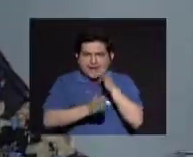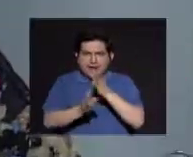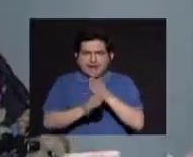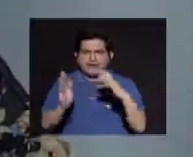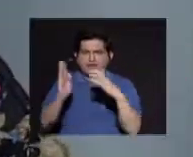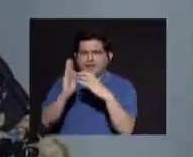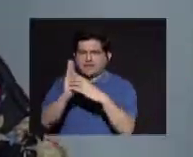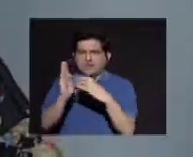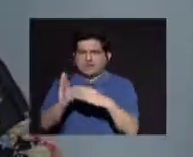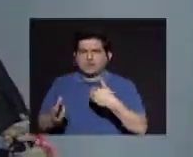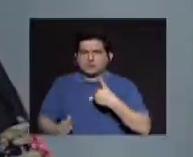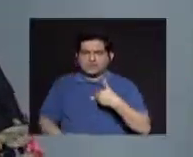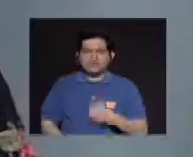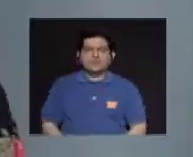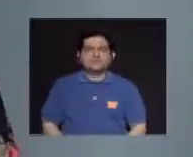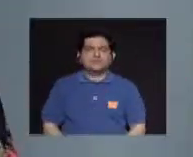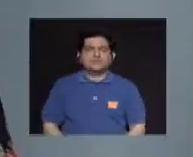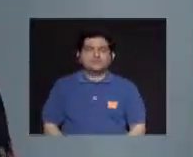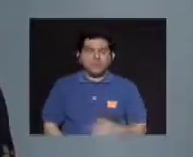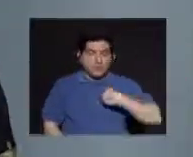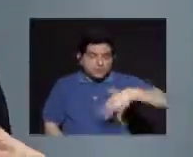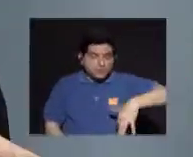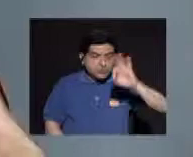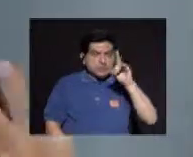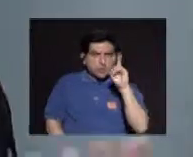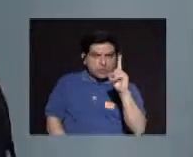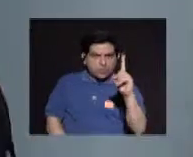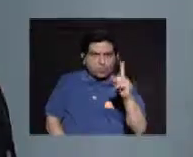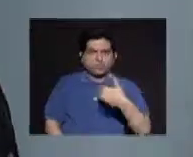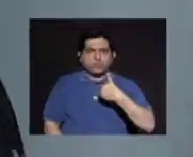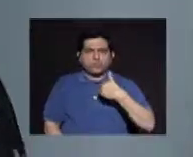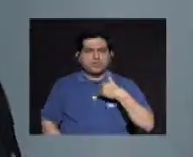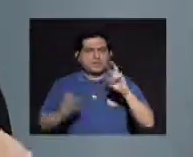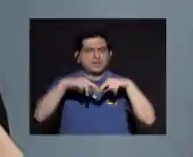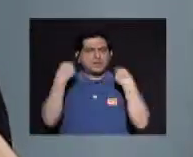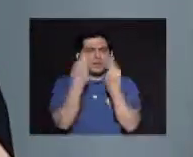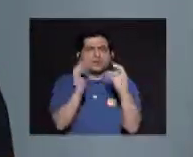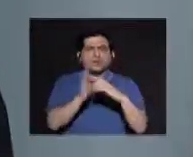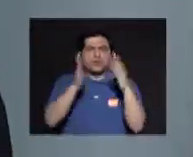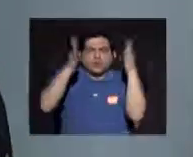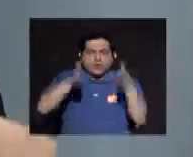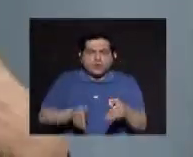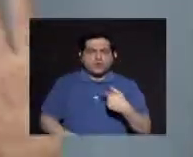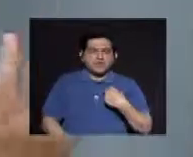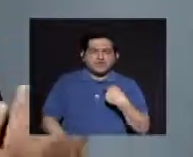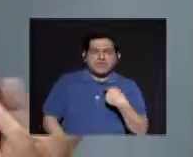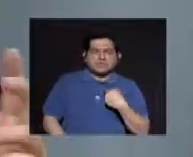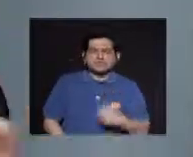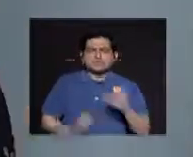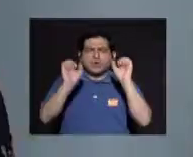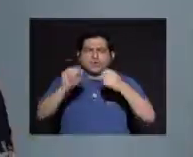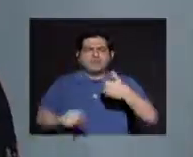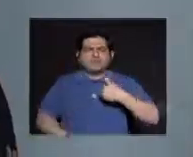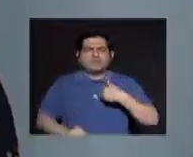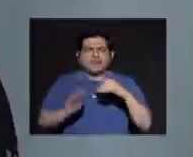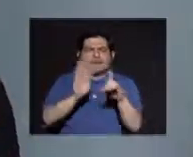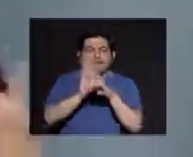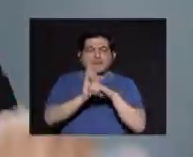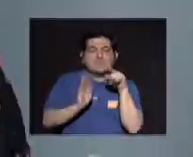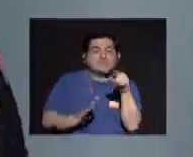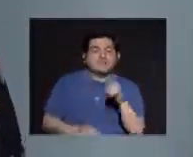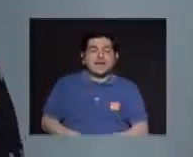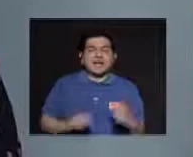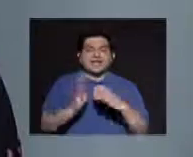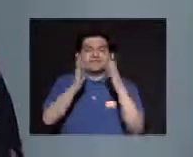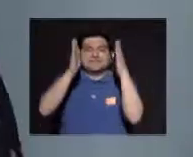la carrera de guión en Chapman y seleccionar el guión y tener mis reuniones con los guionistas, a ver si yo podía adquirir los derechos